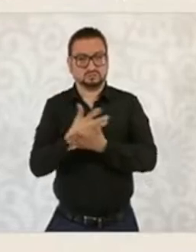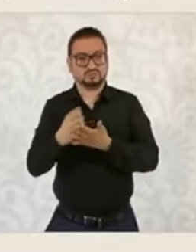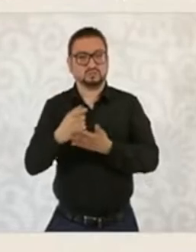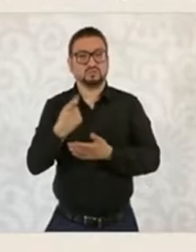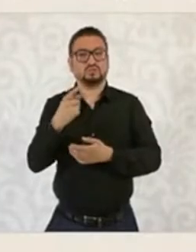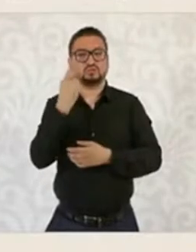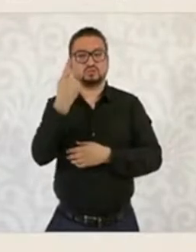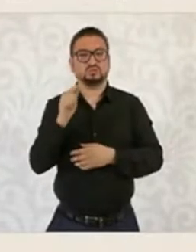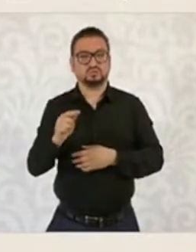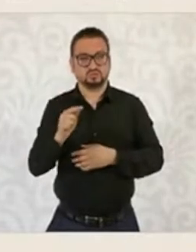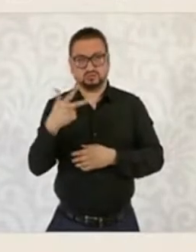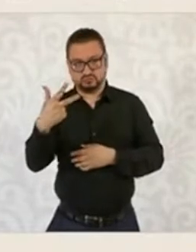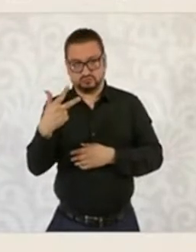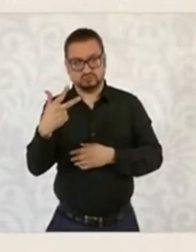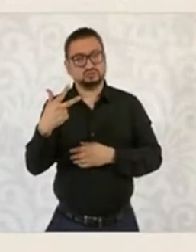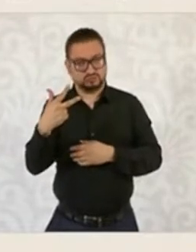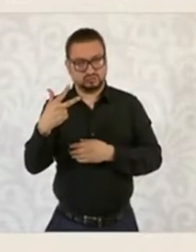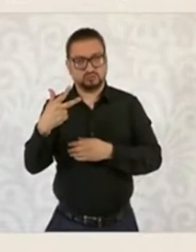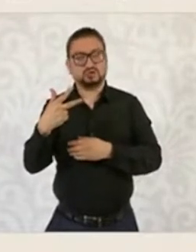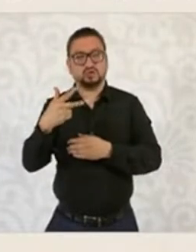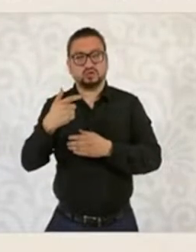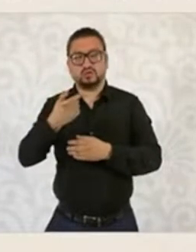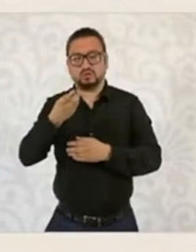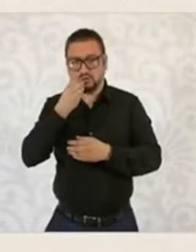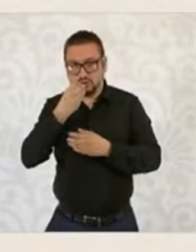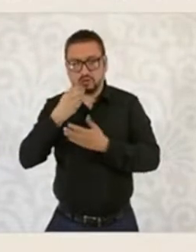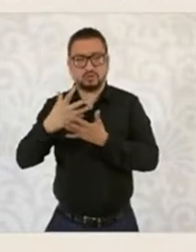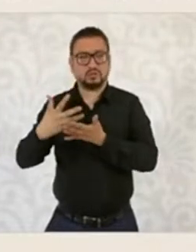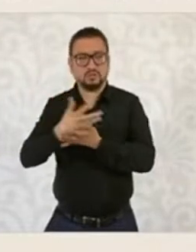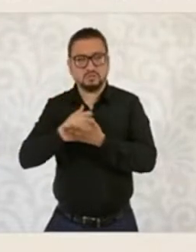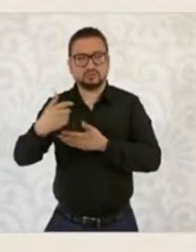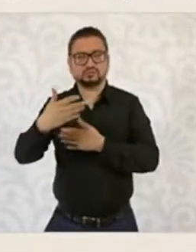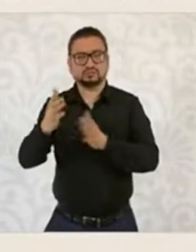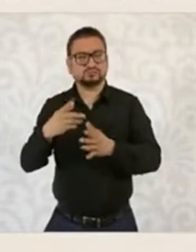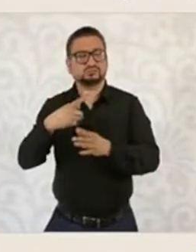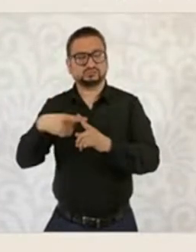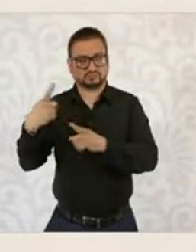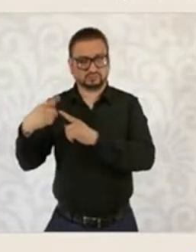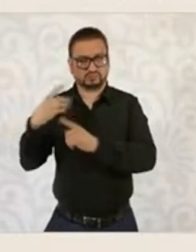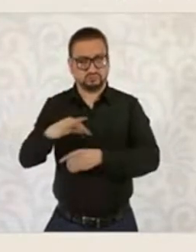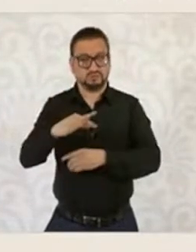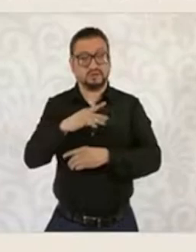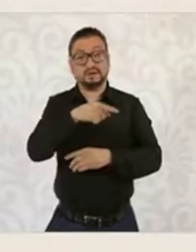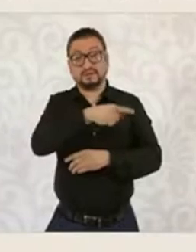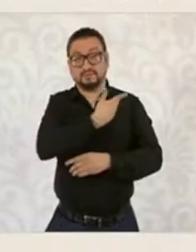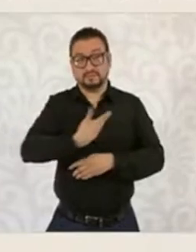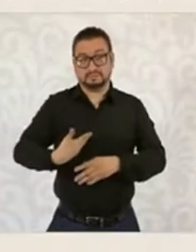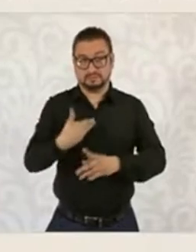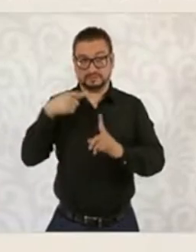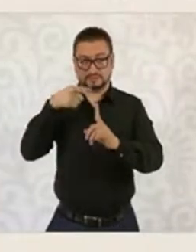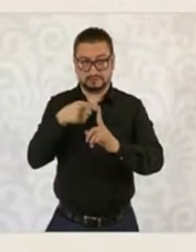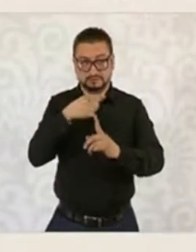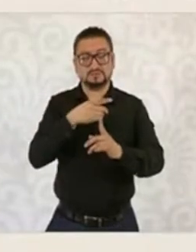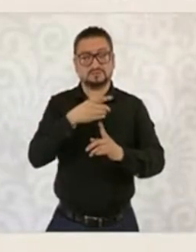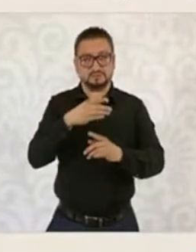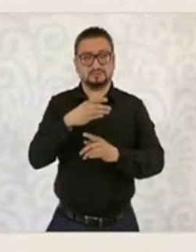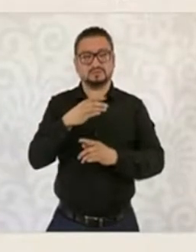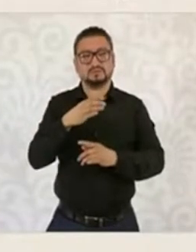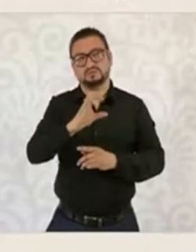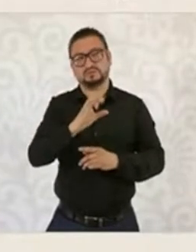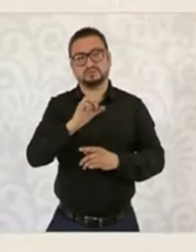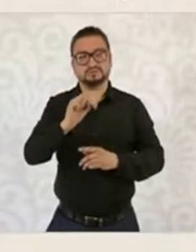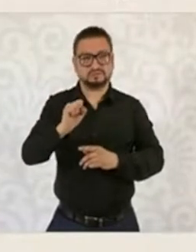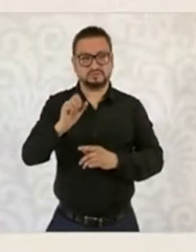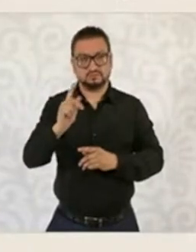es de 1.8 canastas básicas, con el objetivo de la presidenta Claudia Sheinbaum, que ya lo estableció también,